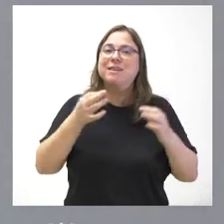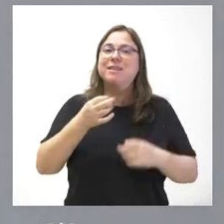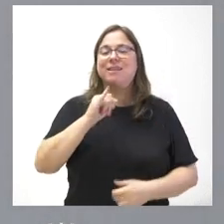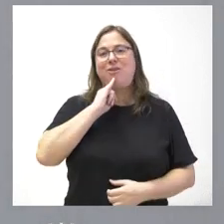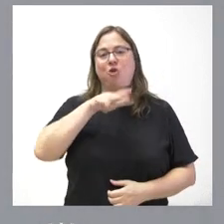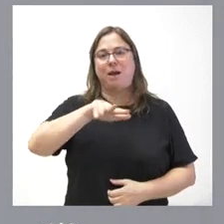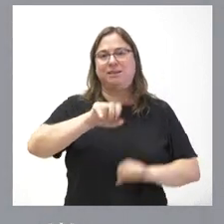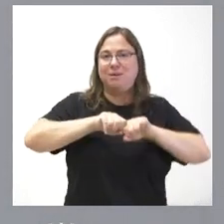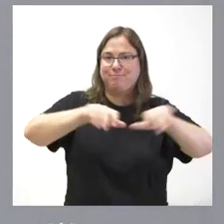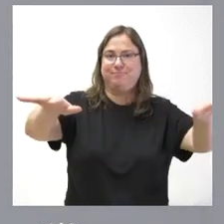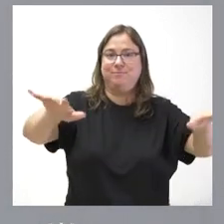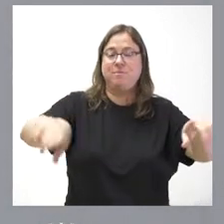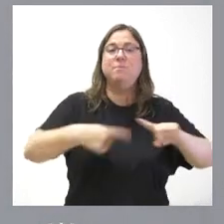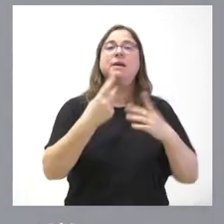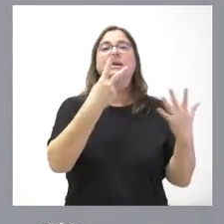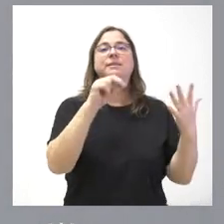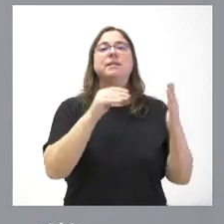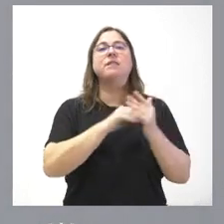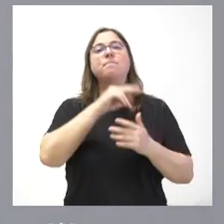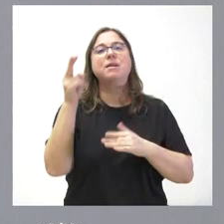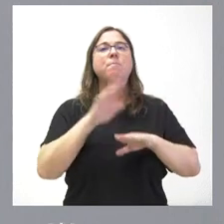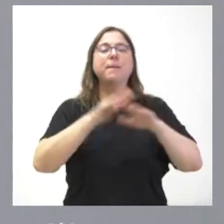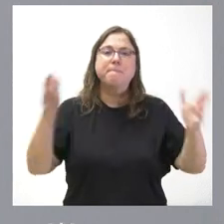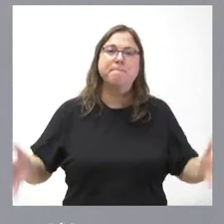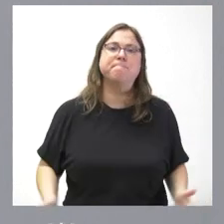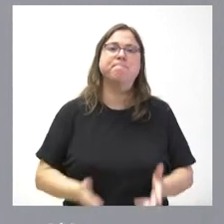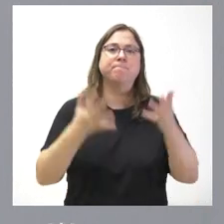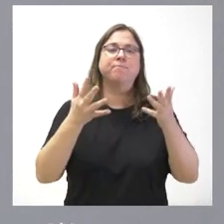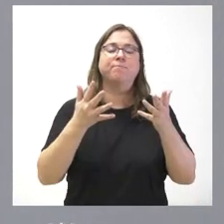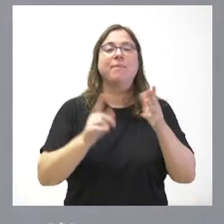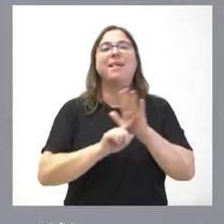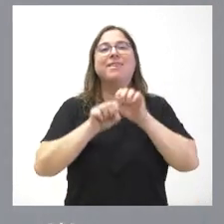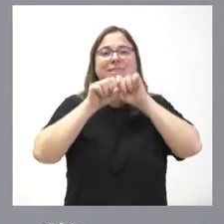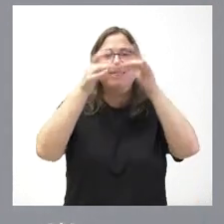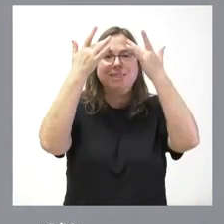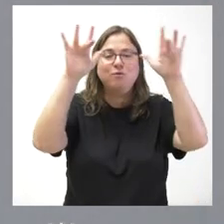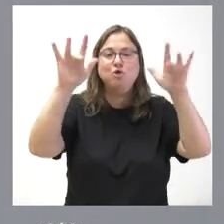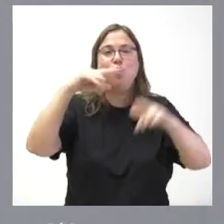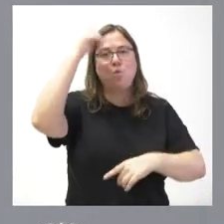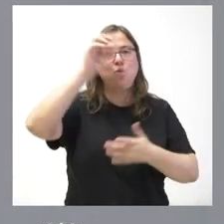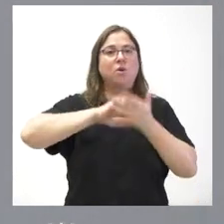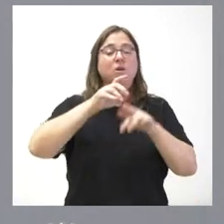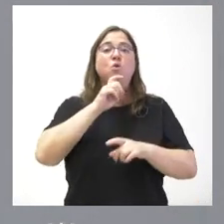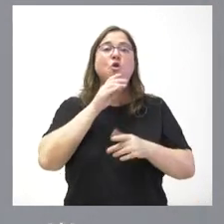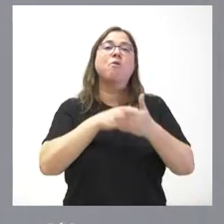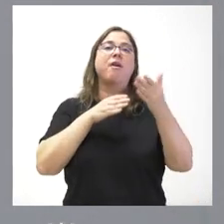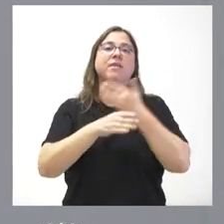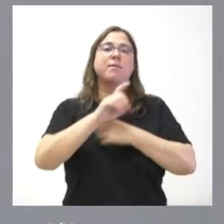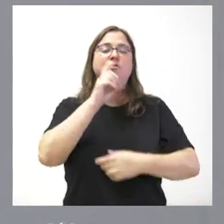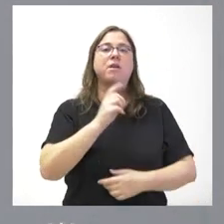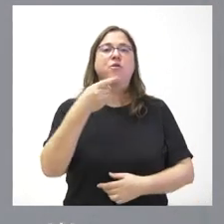castellana y 70,000 para impulsar la promoción fomento y difusión de la cultura de Castilla y León a través de la fundación Jorge